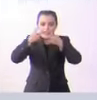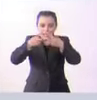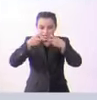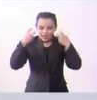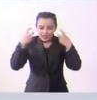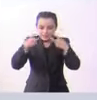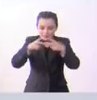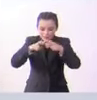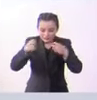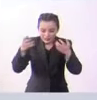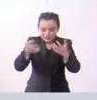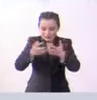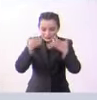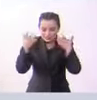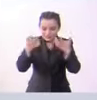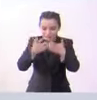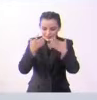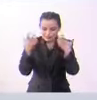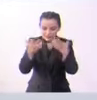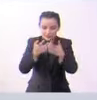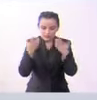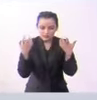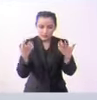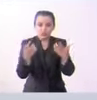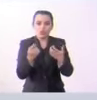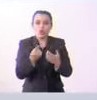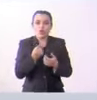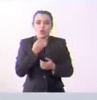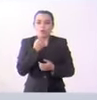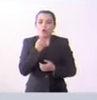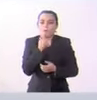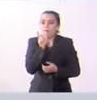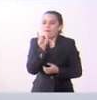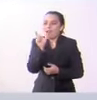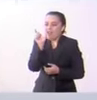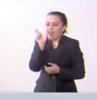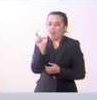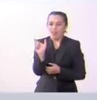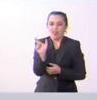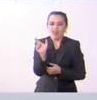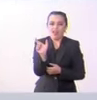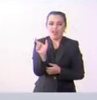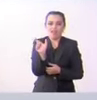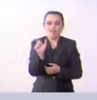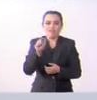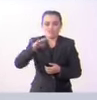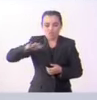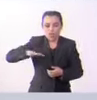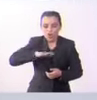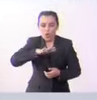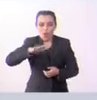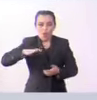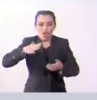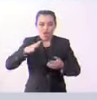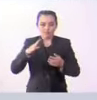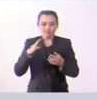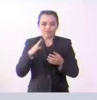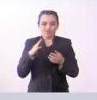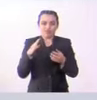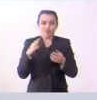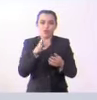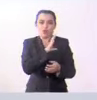los personajes palabras o regionalismos. Y esto quiere decir que esos relatos que el